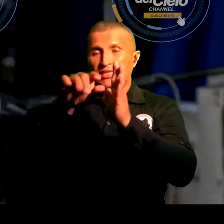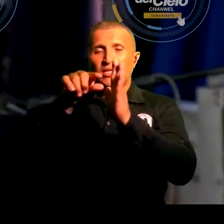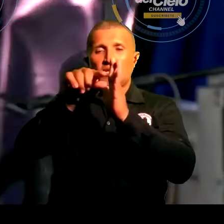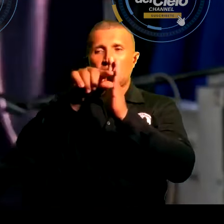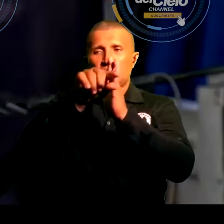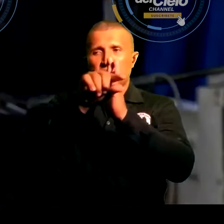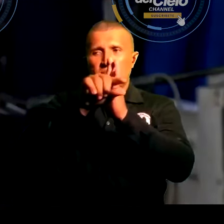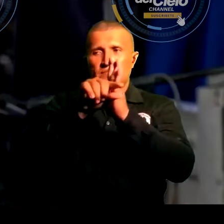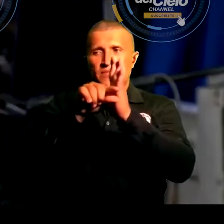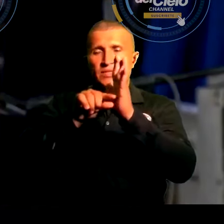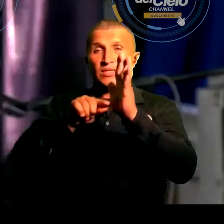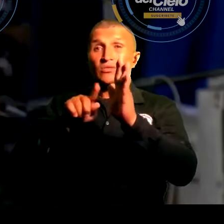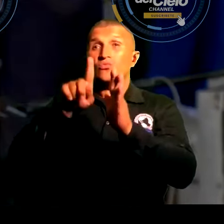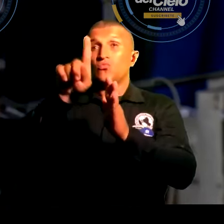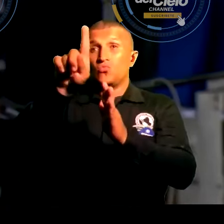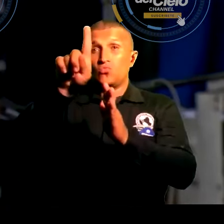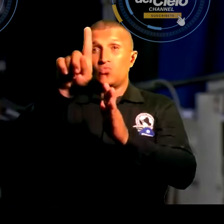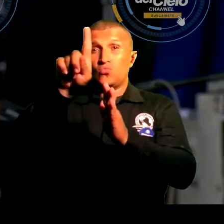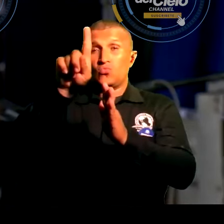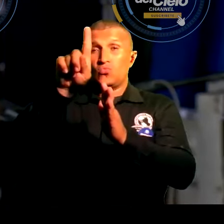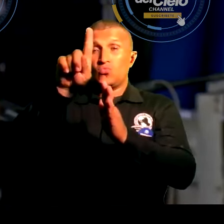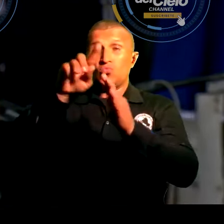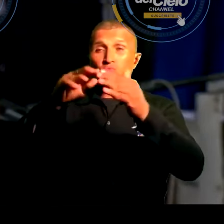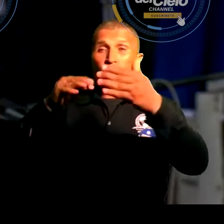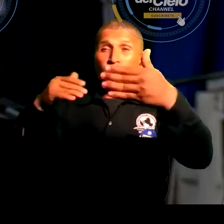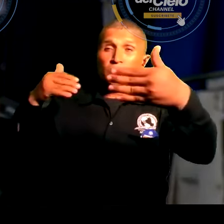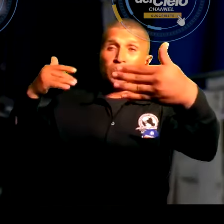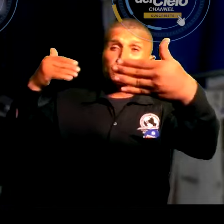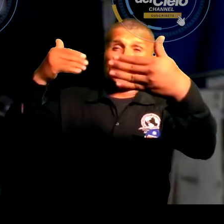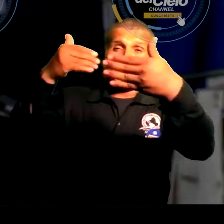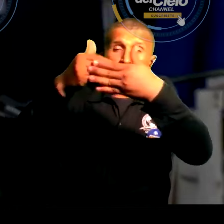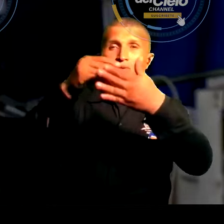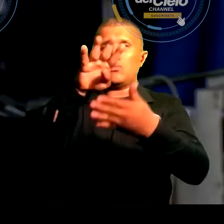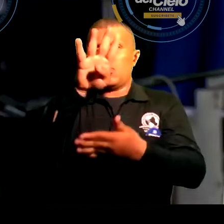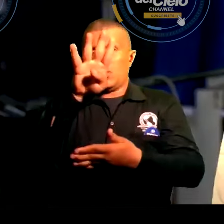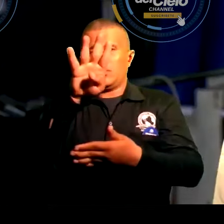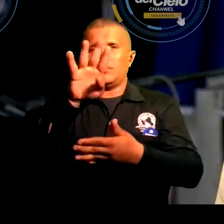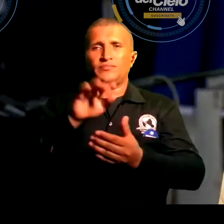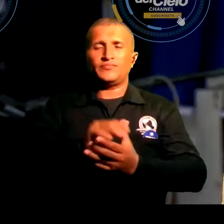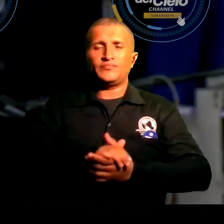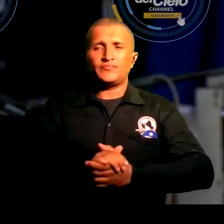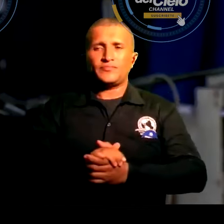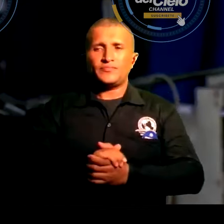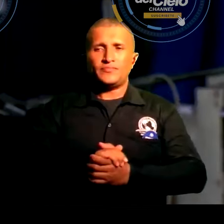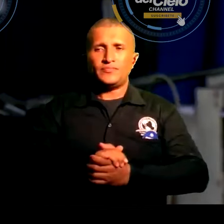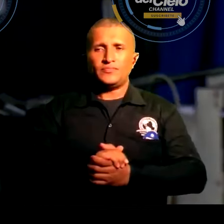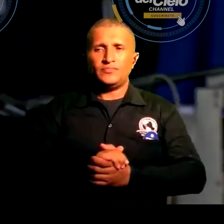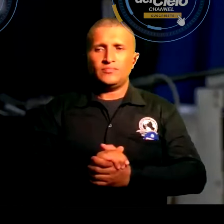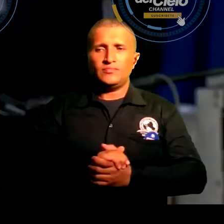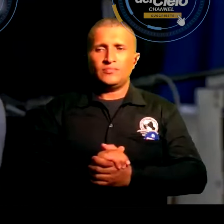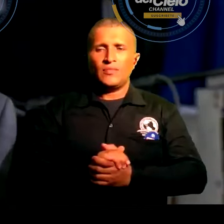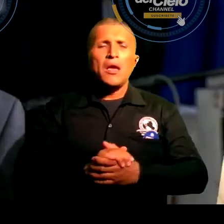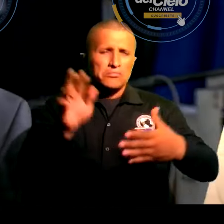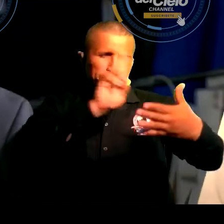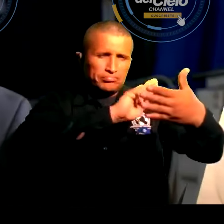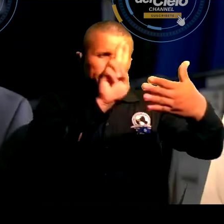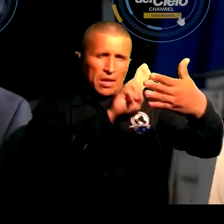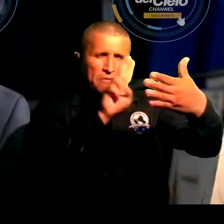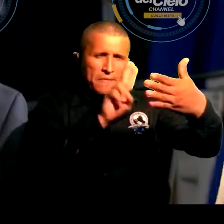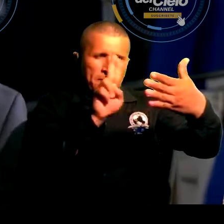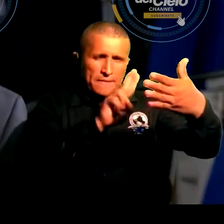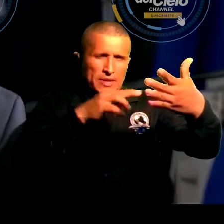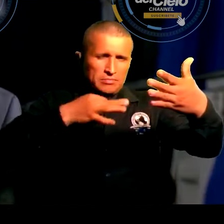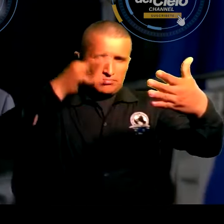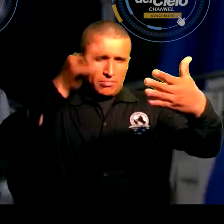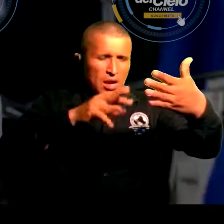encuentra, permítame saludar a las autoridades de la iglesia, a los hermanos del honorable consistorio de ancianos, directivos